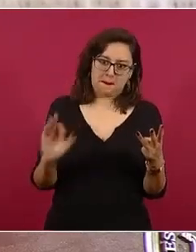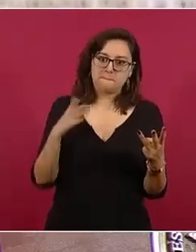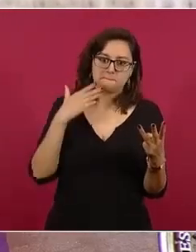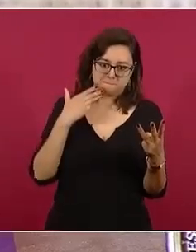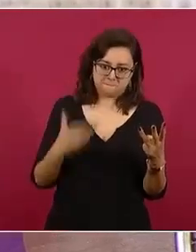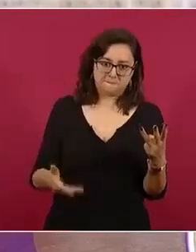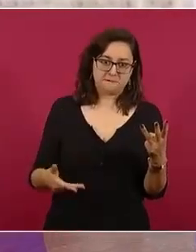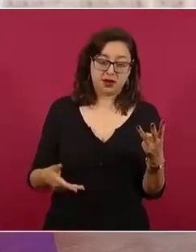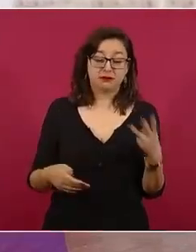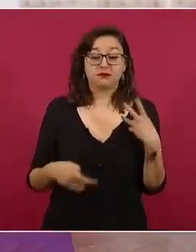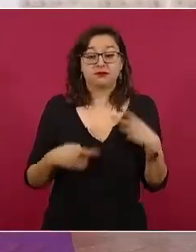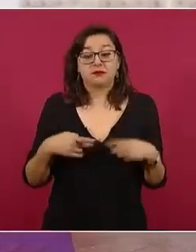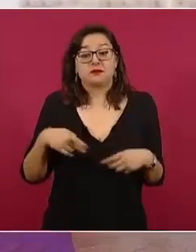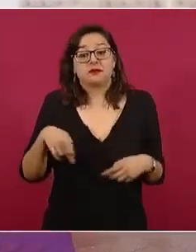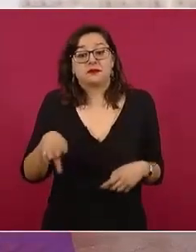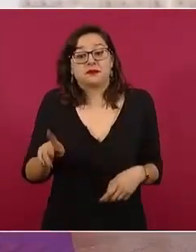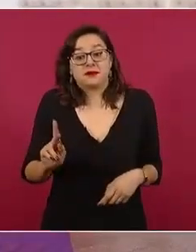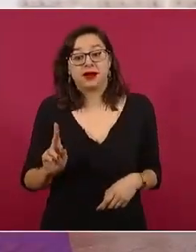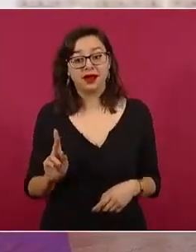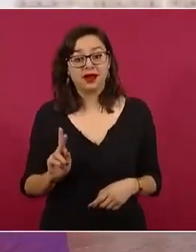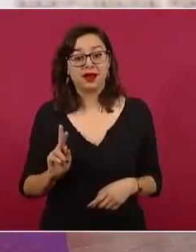fueron